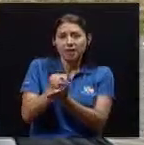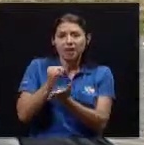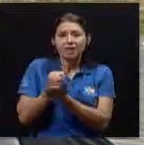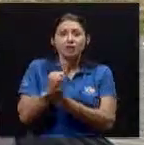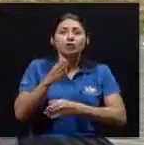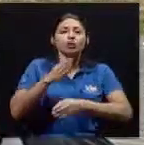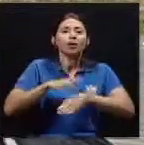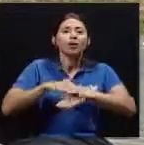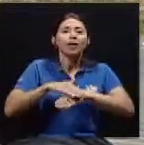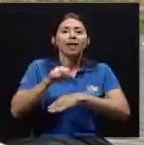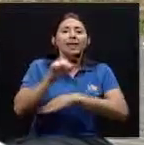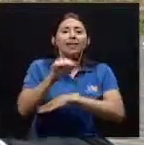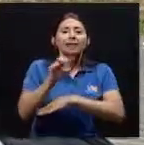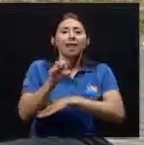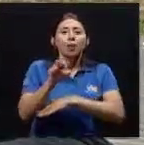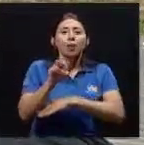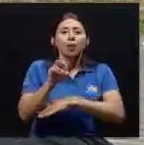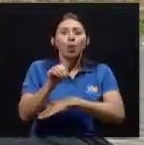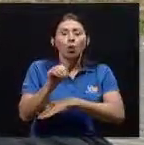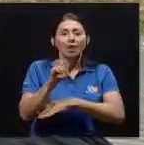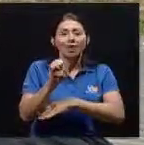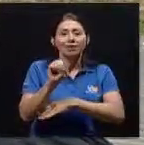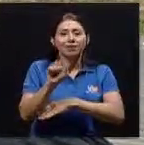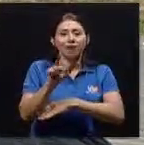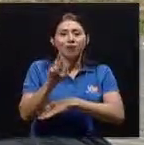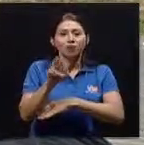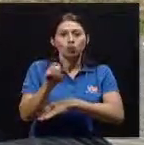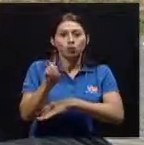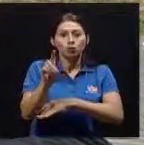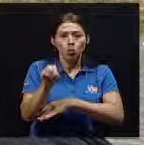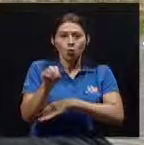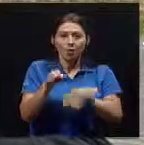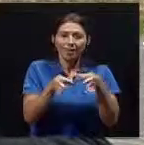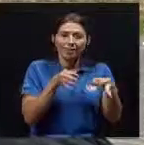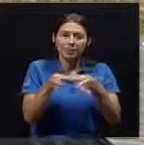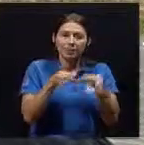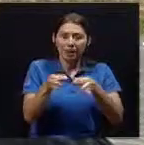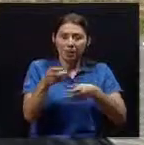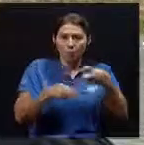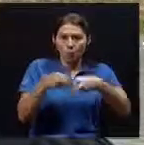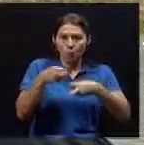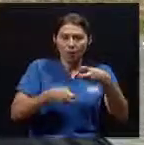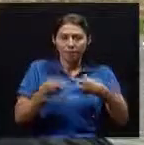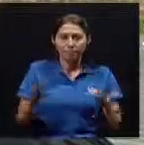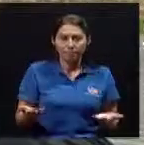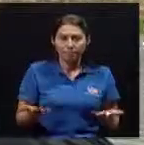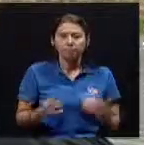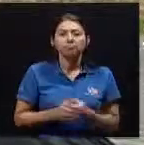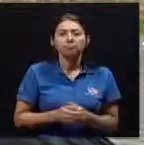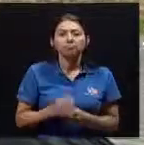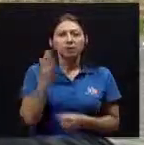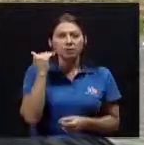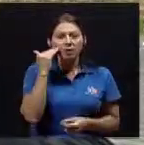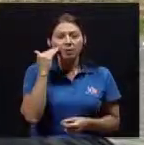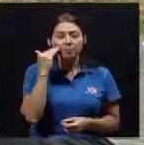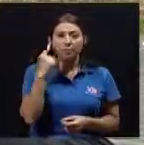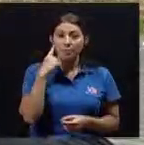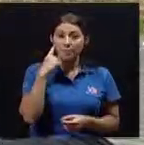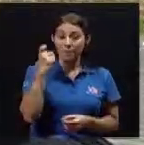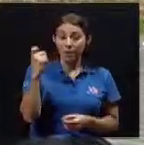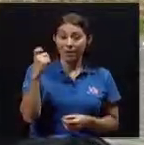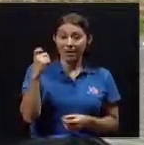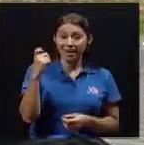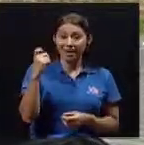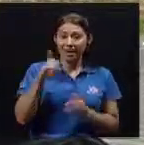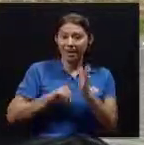en términos de neurodesarrollo nos explican también una buena parte del problema. En este sentido, de que en